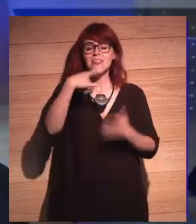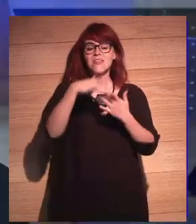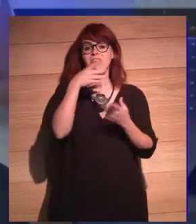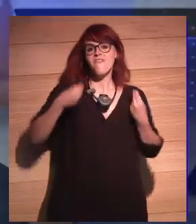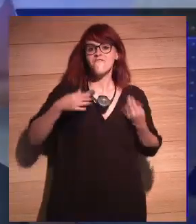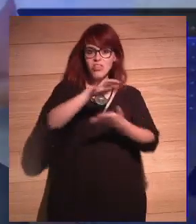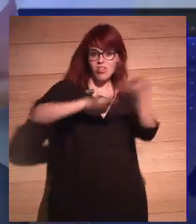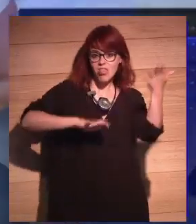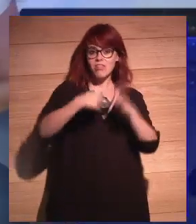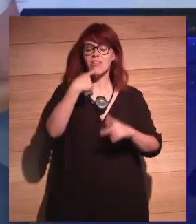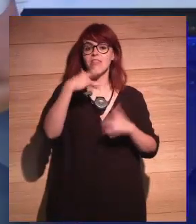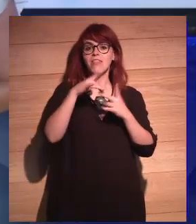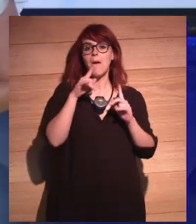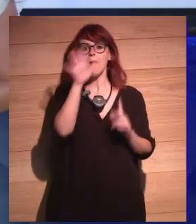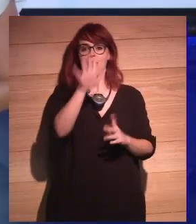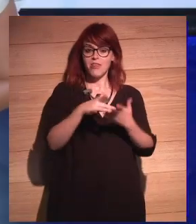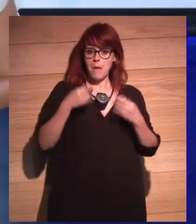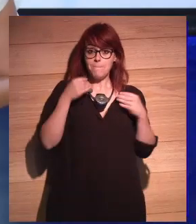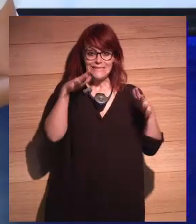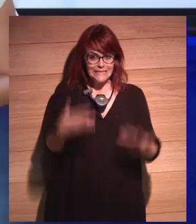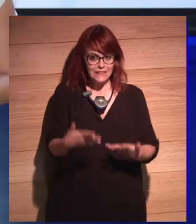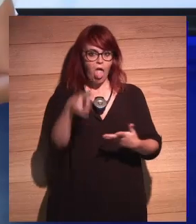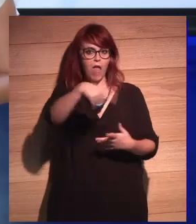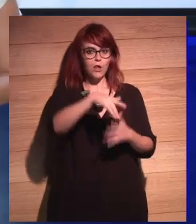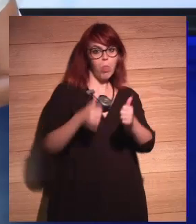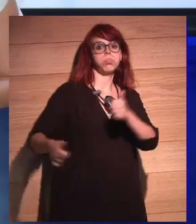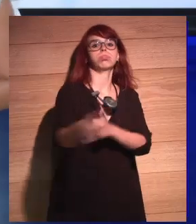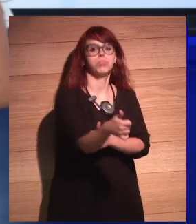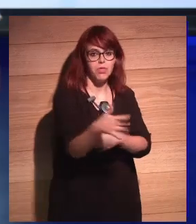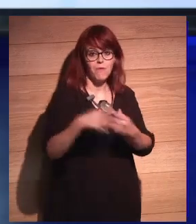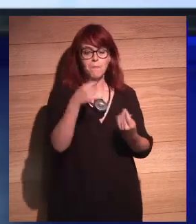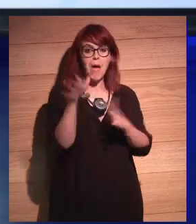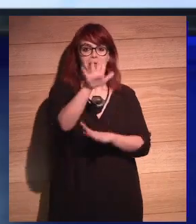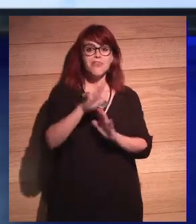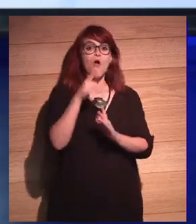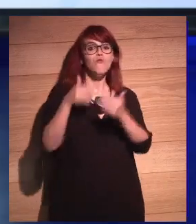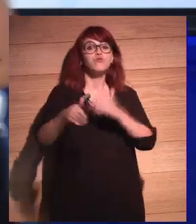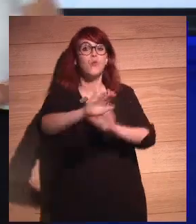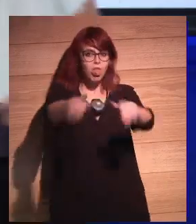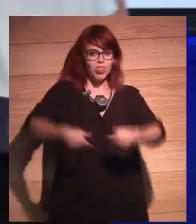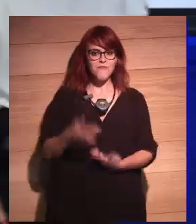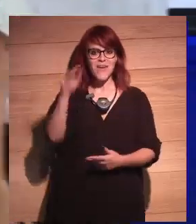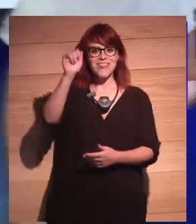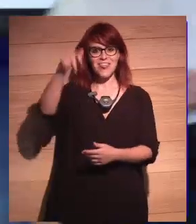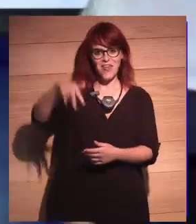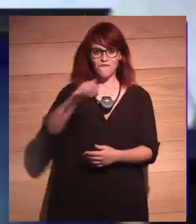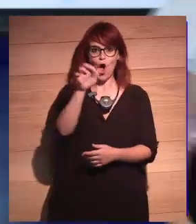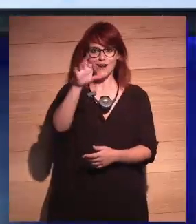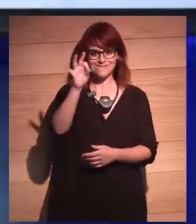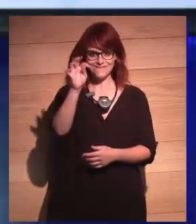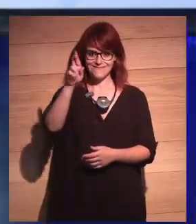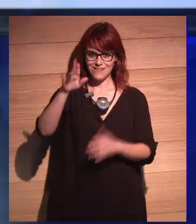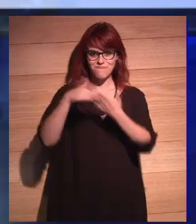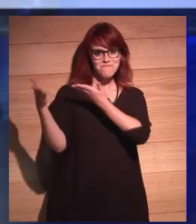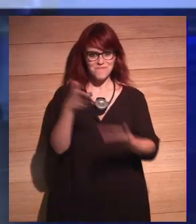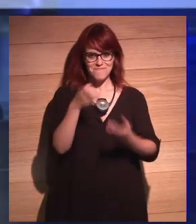que él vive unos años por delante del presente, así que, bueno, recién llegado el futuro, os dejo a Ian Forrester. Thank